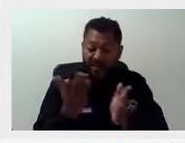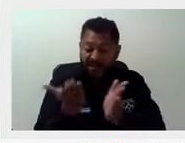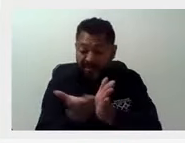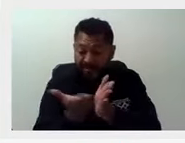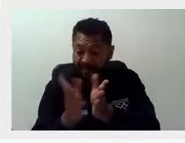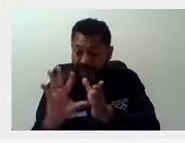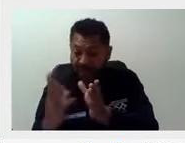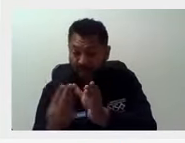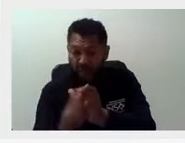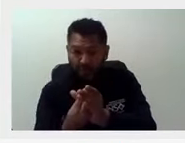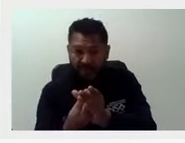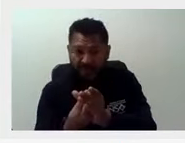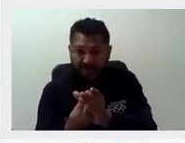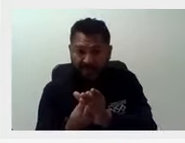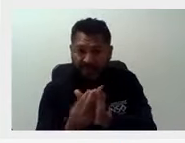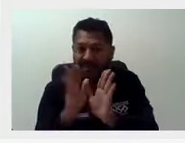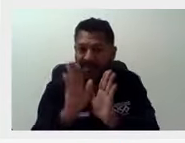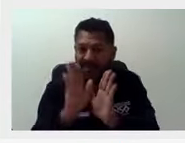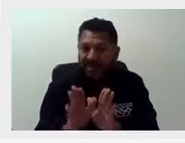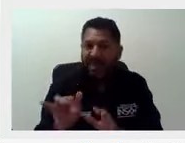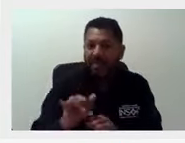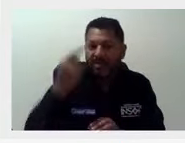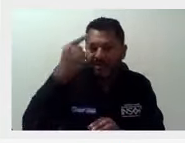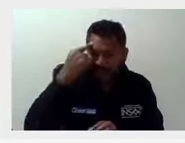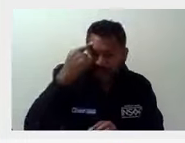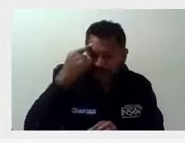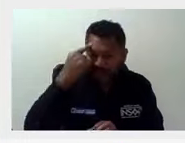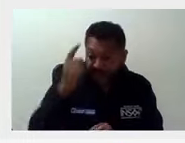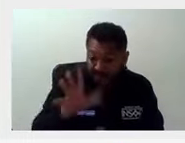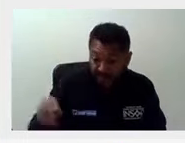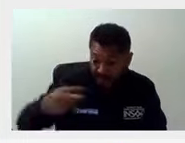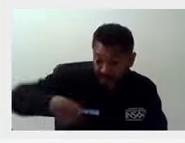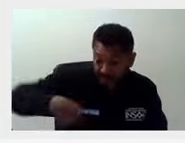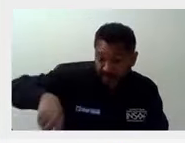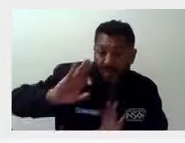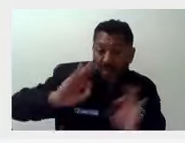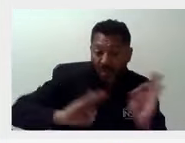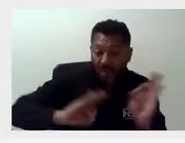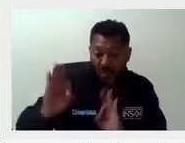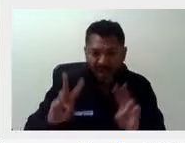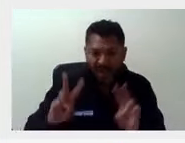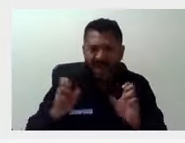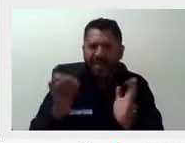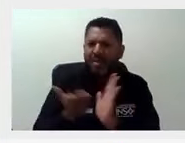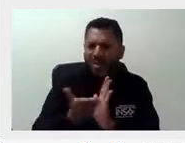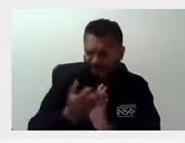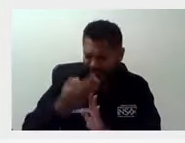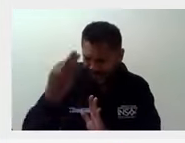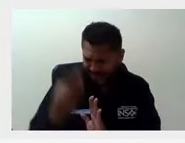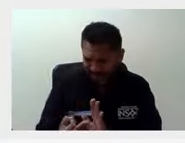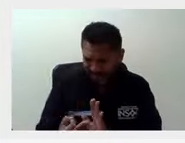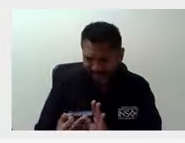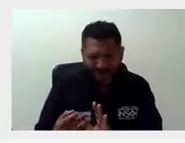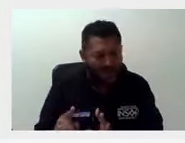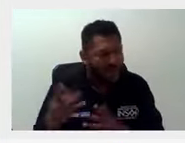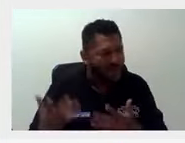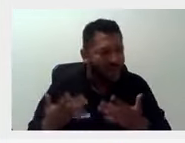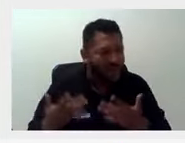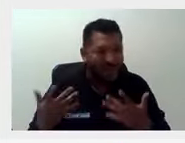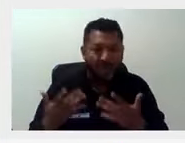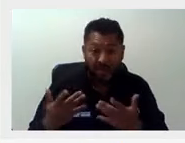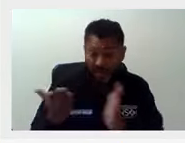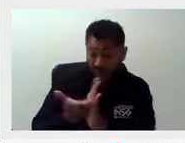era la excusa para poder decir preparémonos y miremos el tema educativo como algo mucho más grande, como